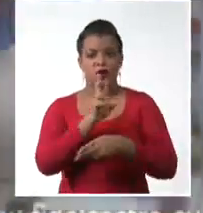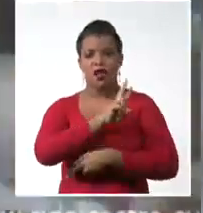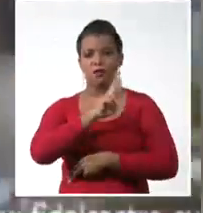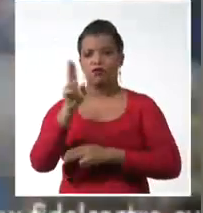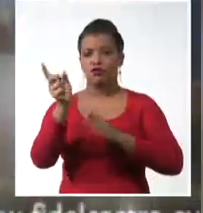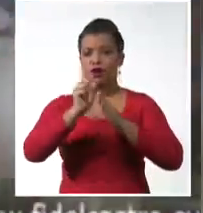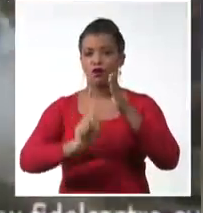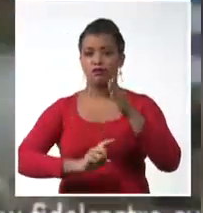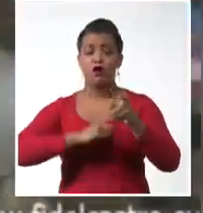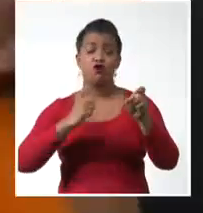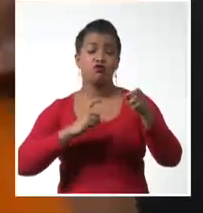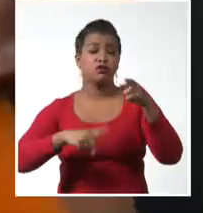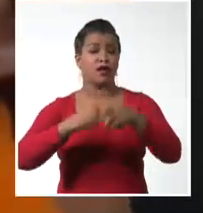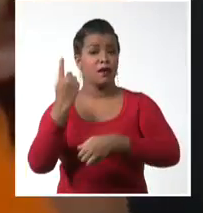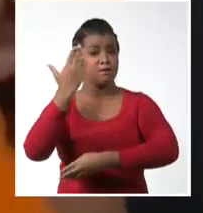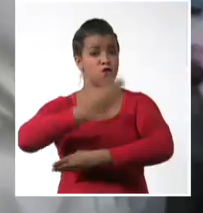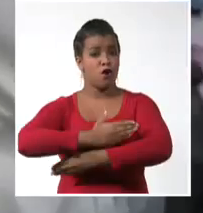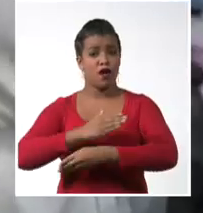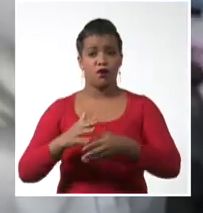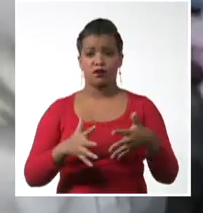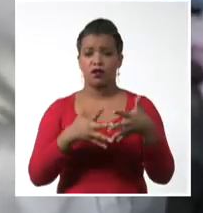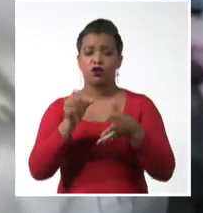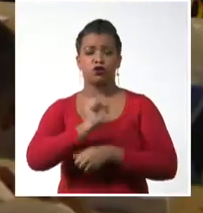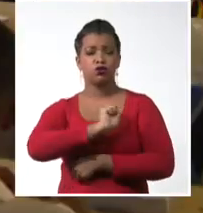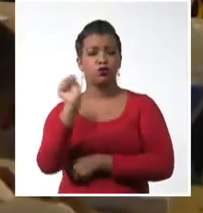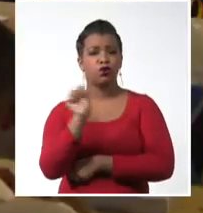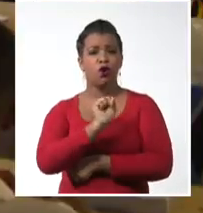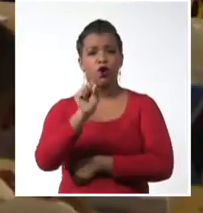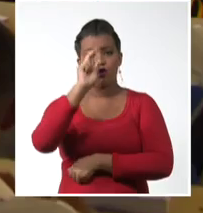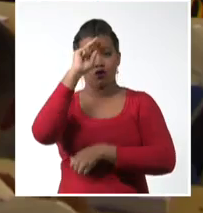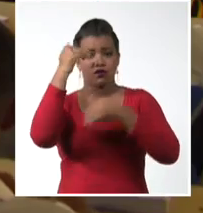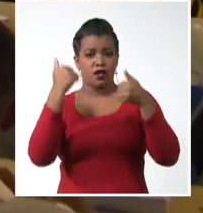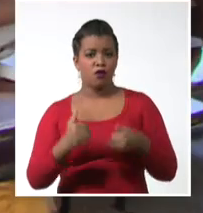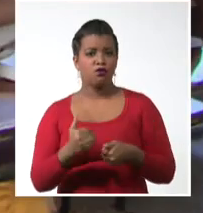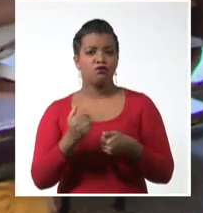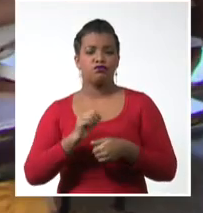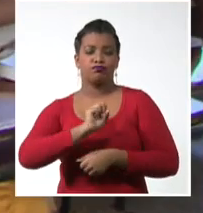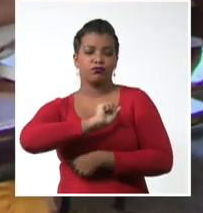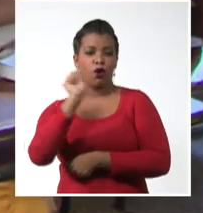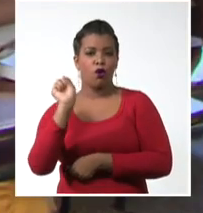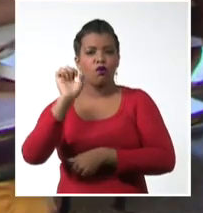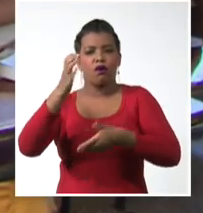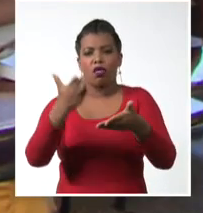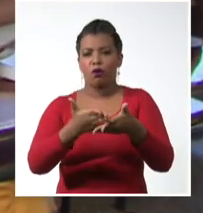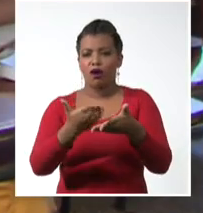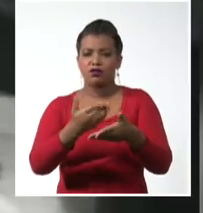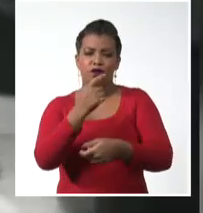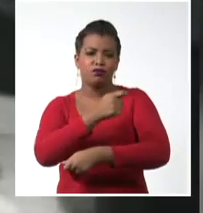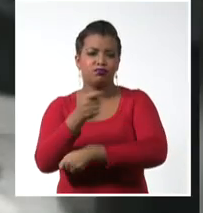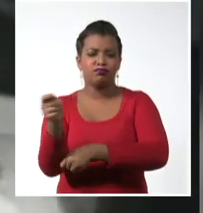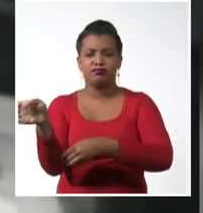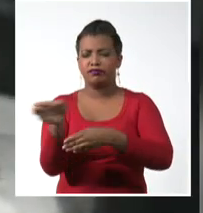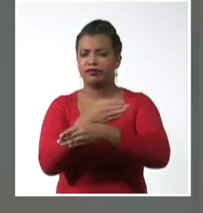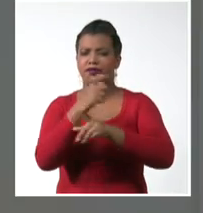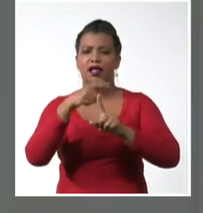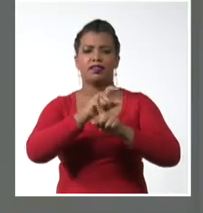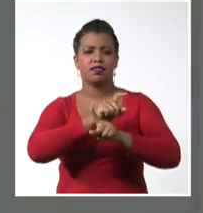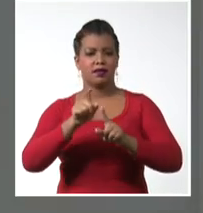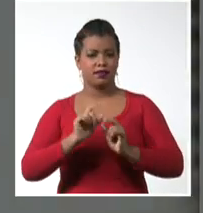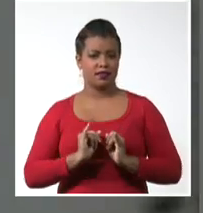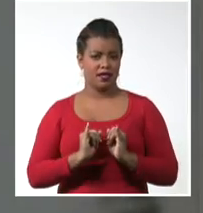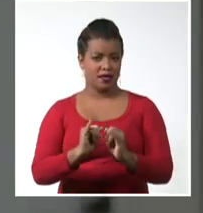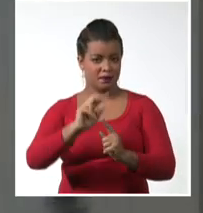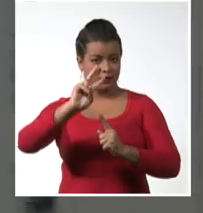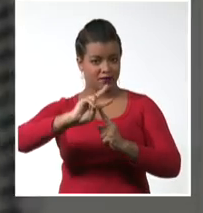bloqueo de Estados Unidos hacia Cuba, los logros en materia de salud y educación y otros tantísimos temas. Ante la pregunta